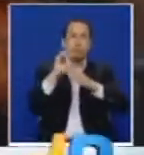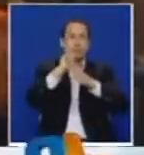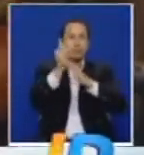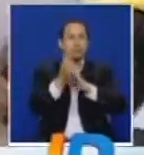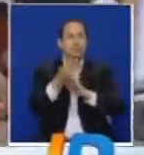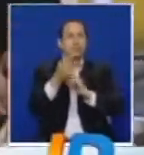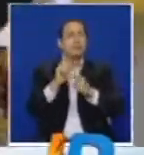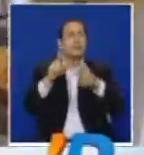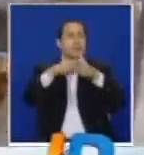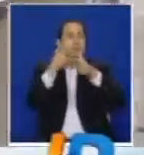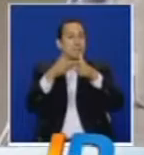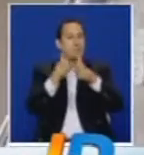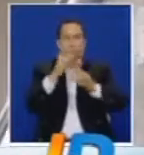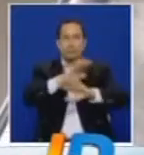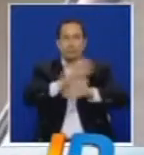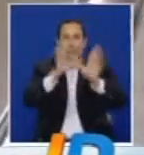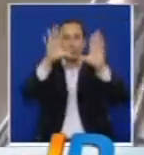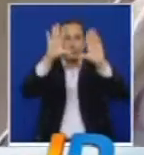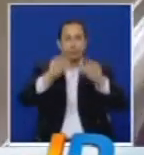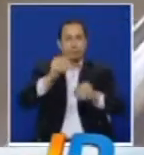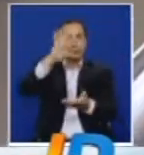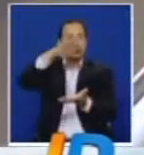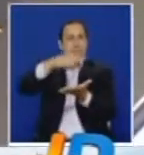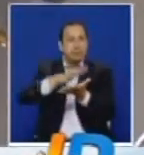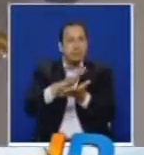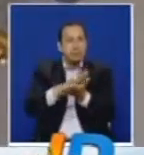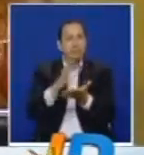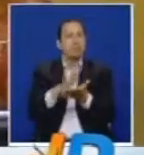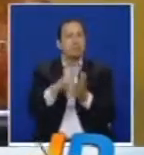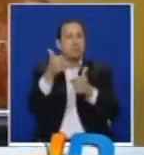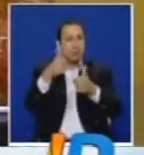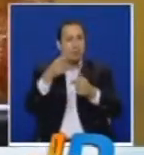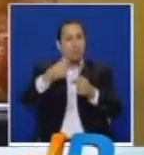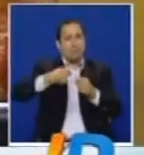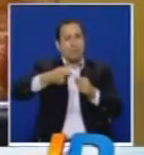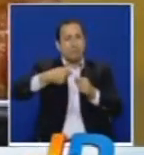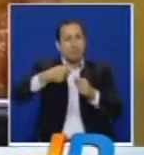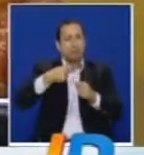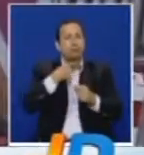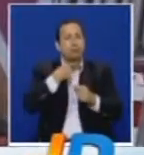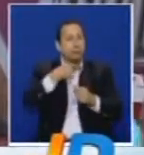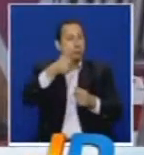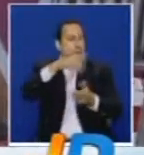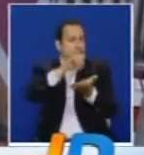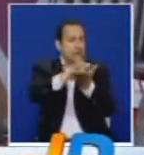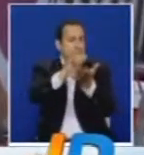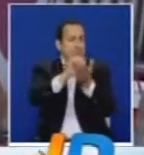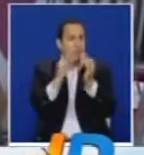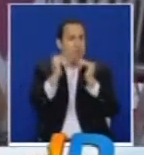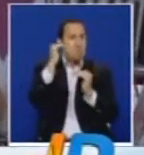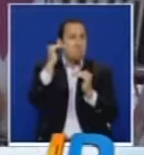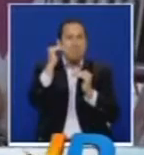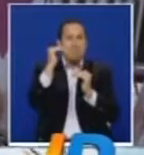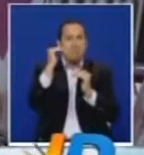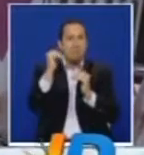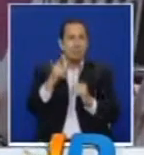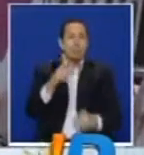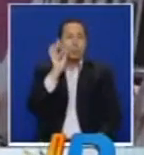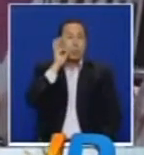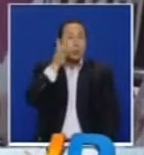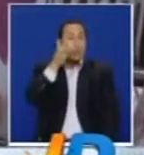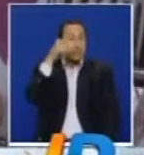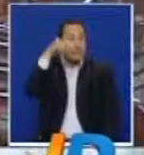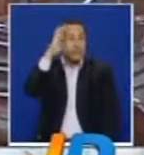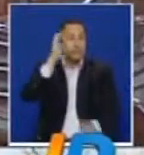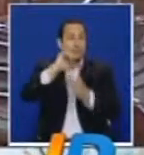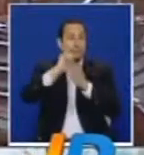en estos combos, mientras para los clientes los precios se mantienen en medio de gustos por el cambio. Me parece que es más rica la arepa que